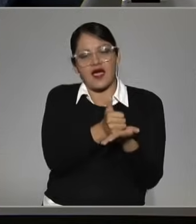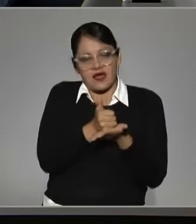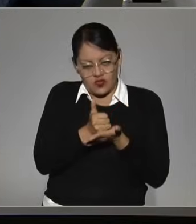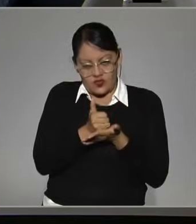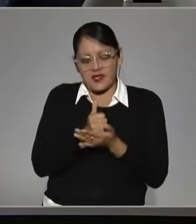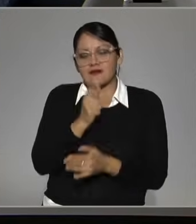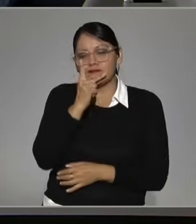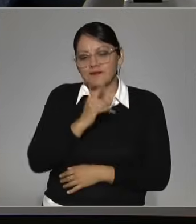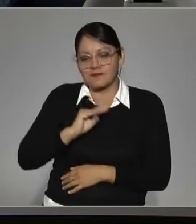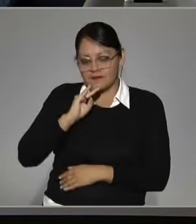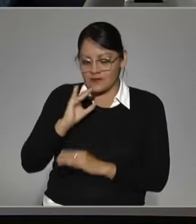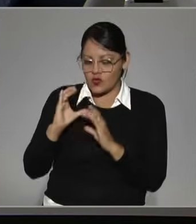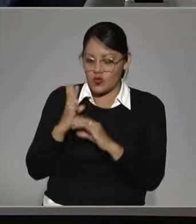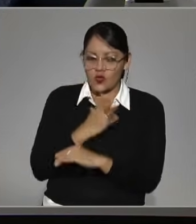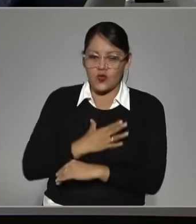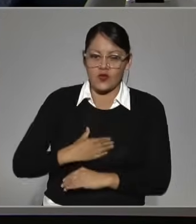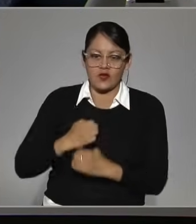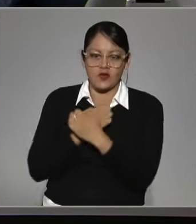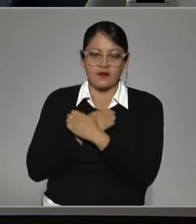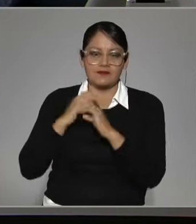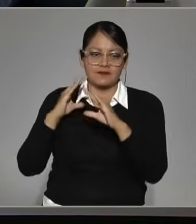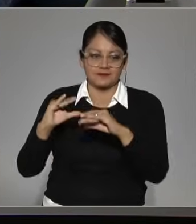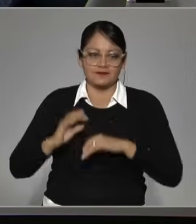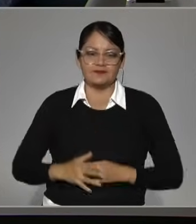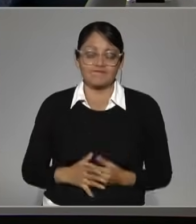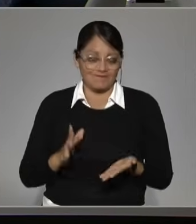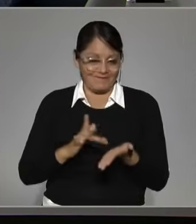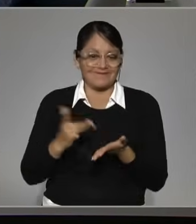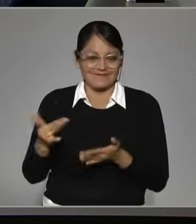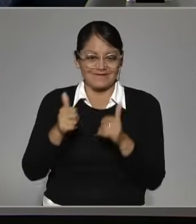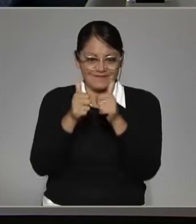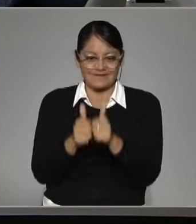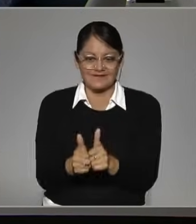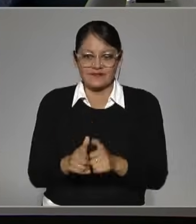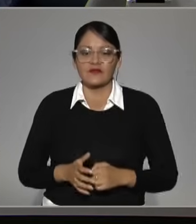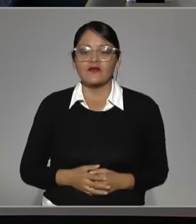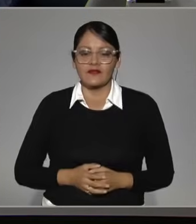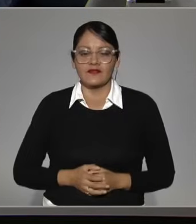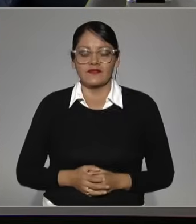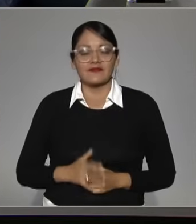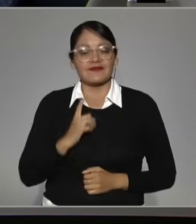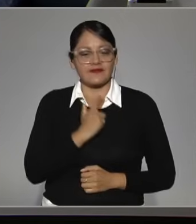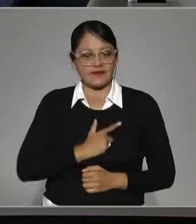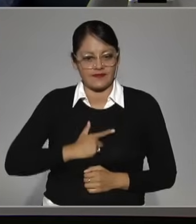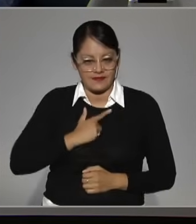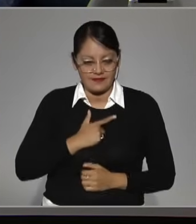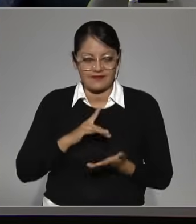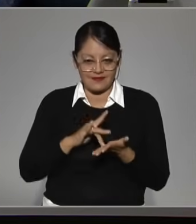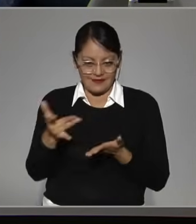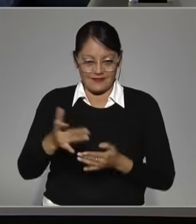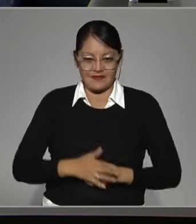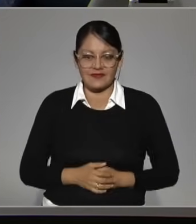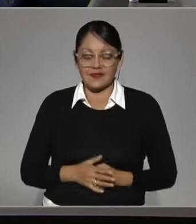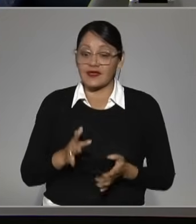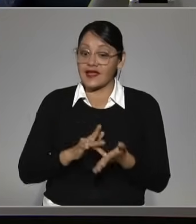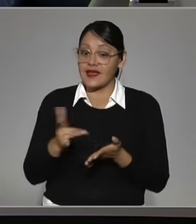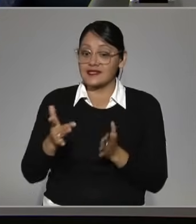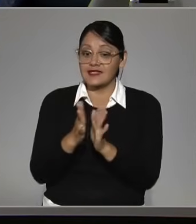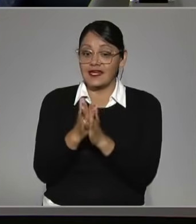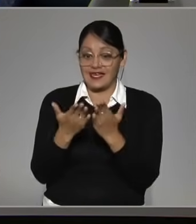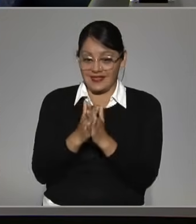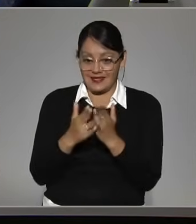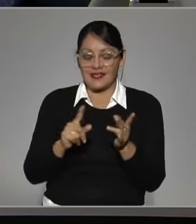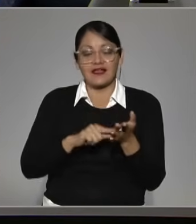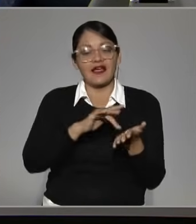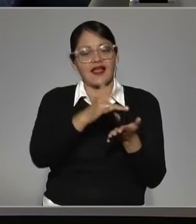tantos padres a la educación de los hijos. Gracias por estar aquí. Con mucho gusto. Gracias. Gracias por los libros,